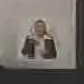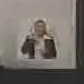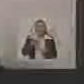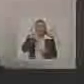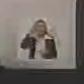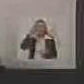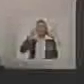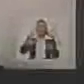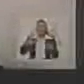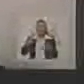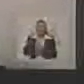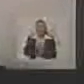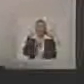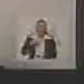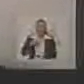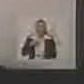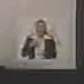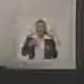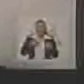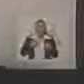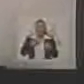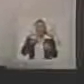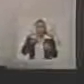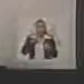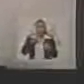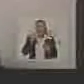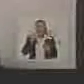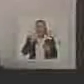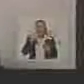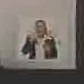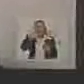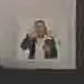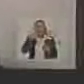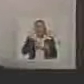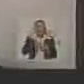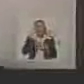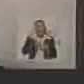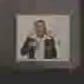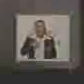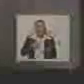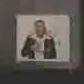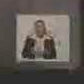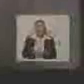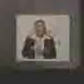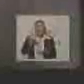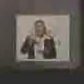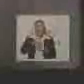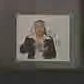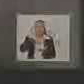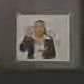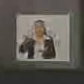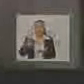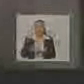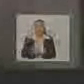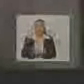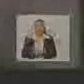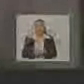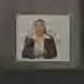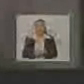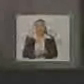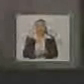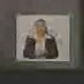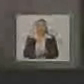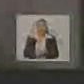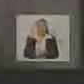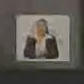ganar soy yo. Dame la oportunidad de votar por mí para que este... Gracias. Tiene la palabra Germán